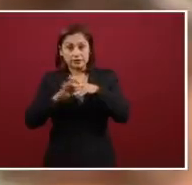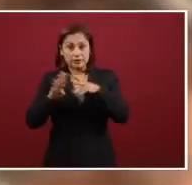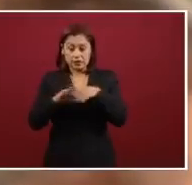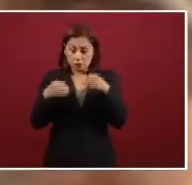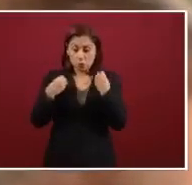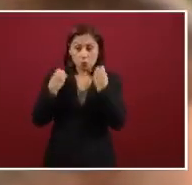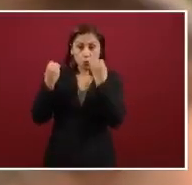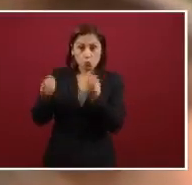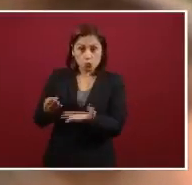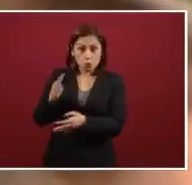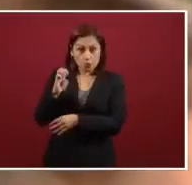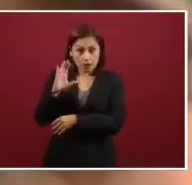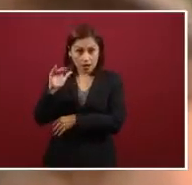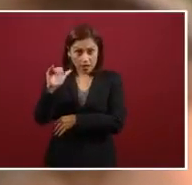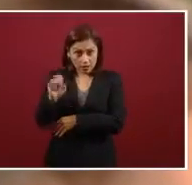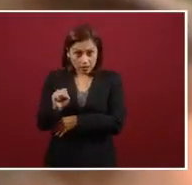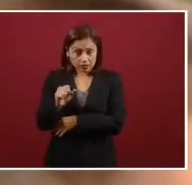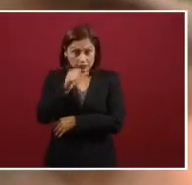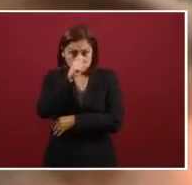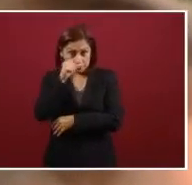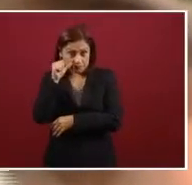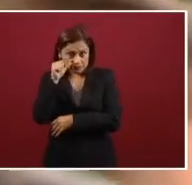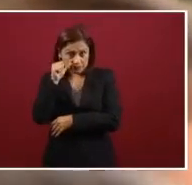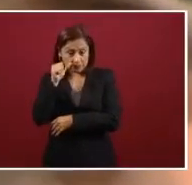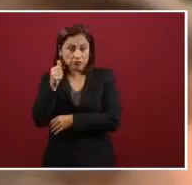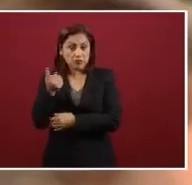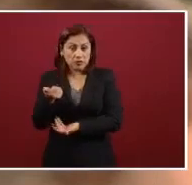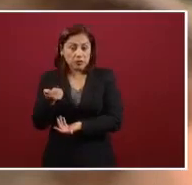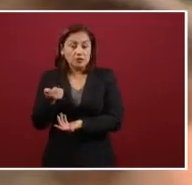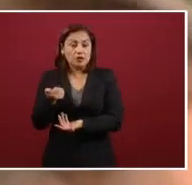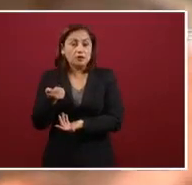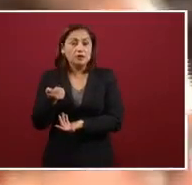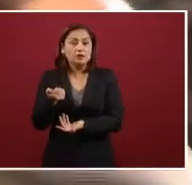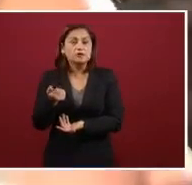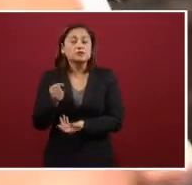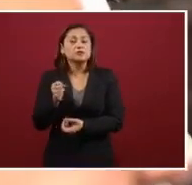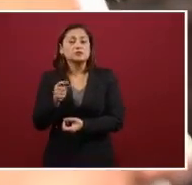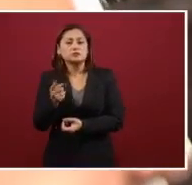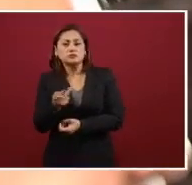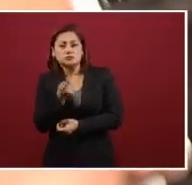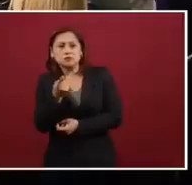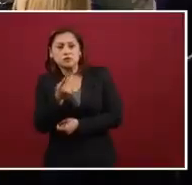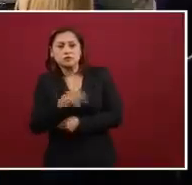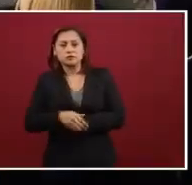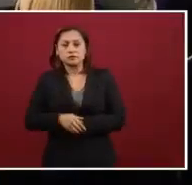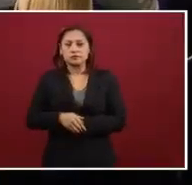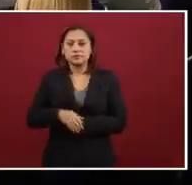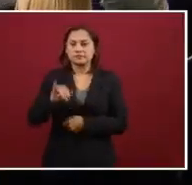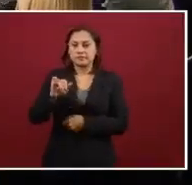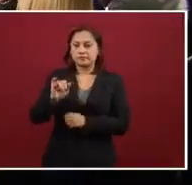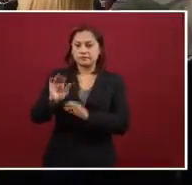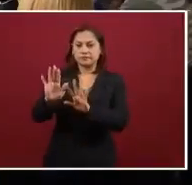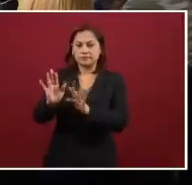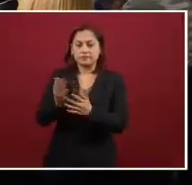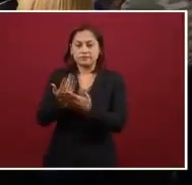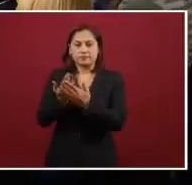Juárez. Esos son los apoyos que se van a tener, ¿se está contemplando? Ahorita te lo contestamos.